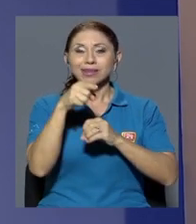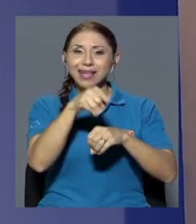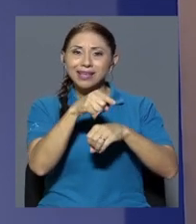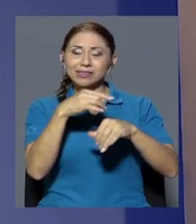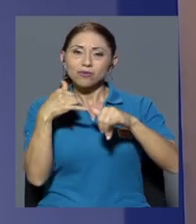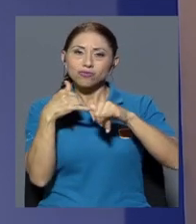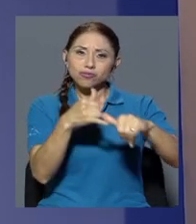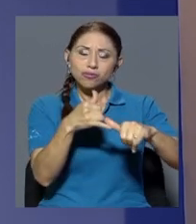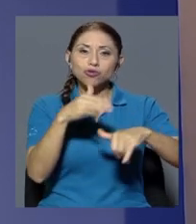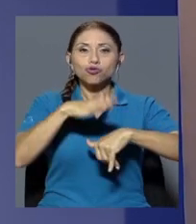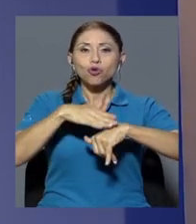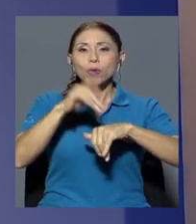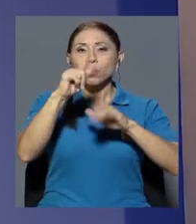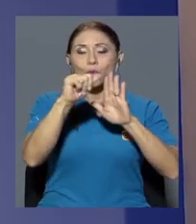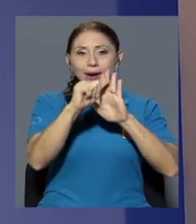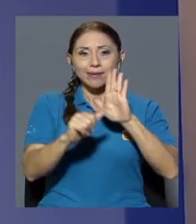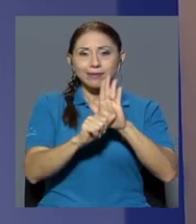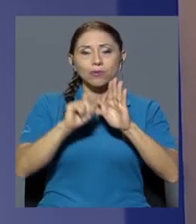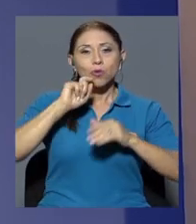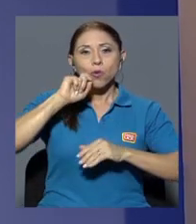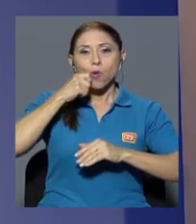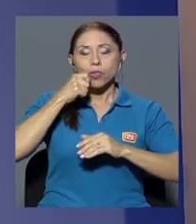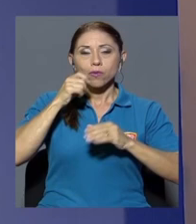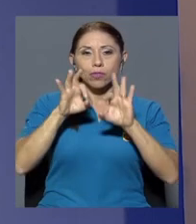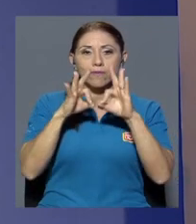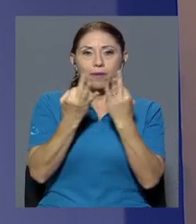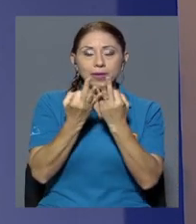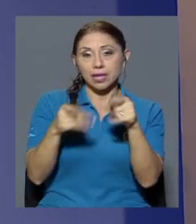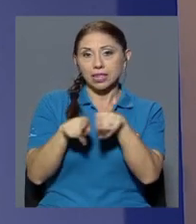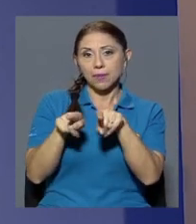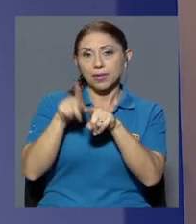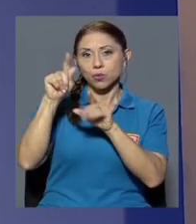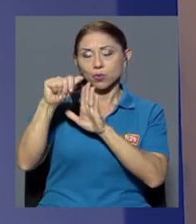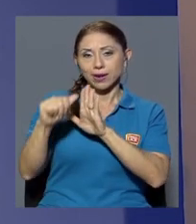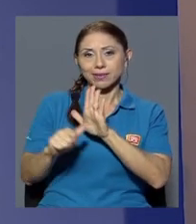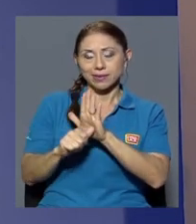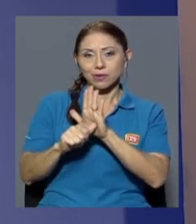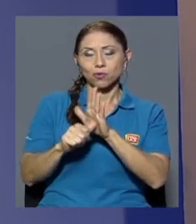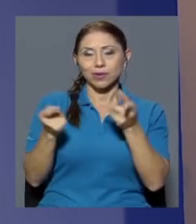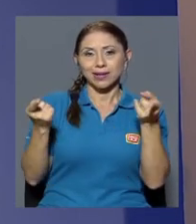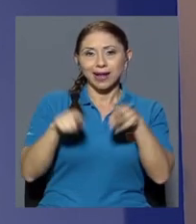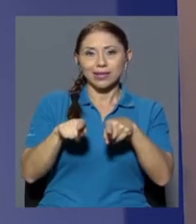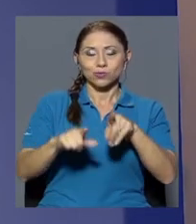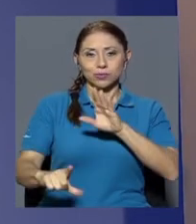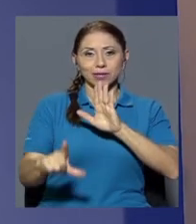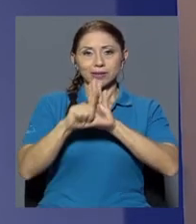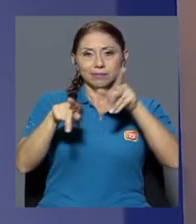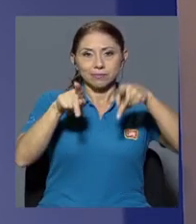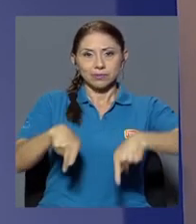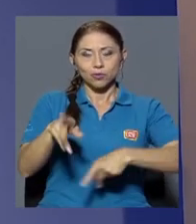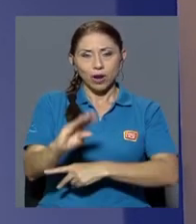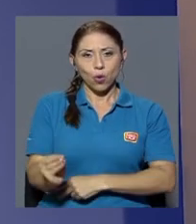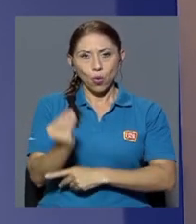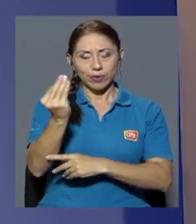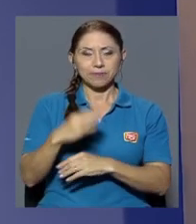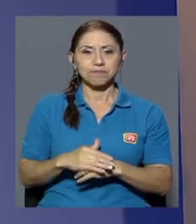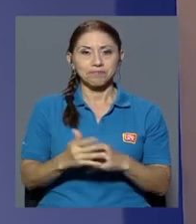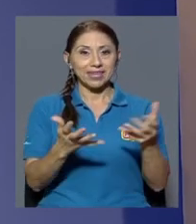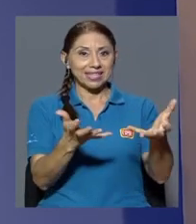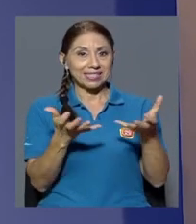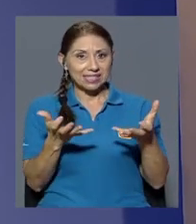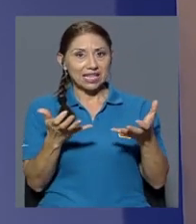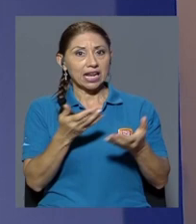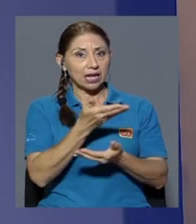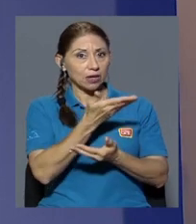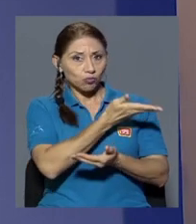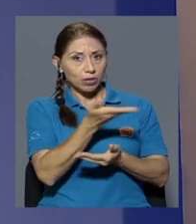artículo en el código de familia y por supuesto también otro artículo en el caso de la persona de la ley de la persona joven quisiera que ponga a